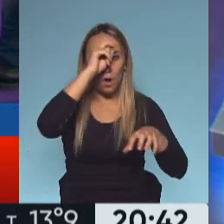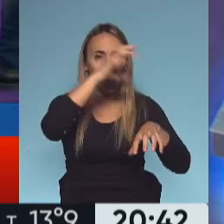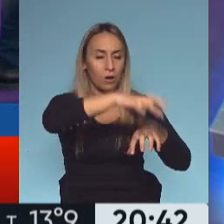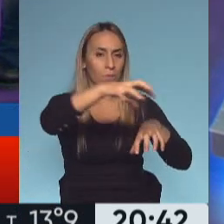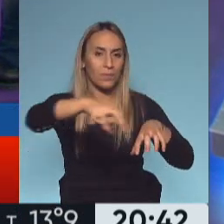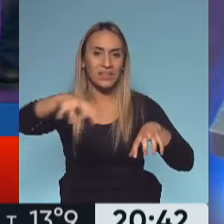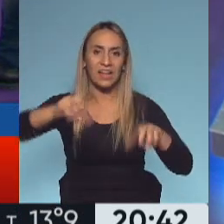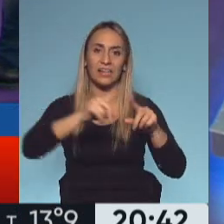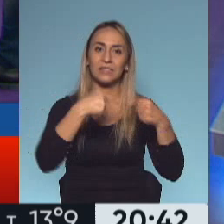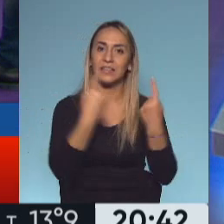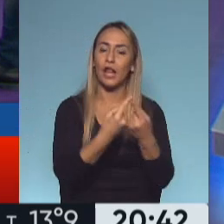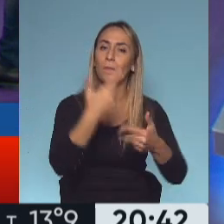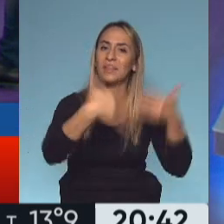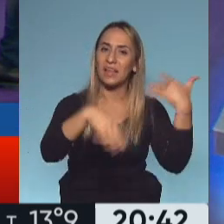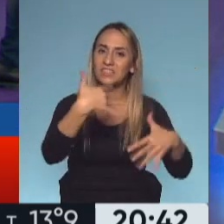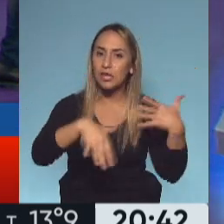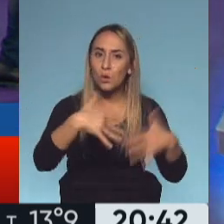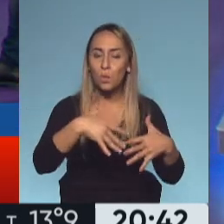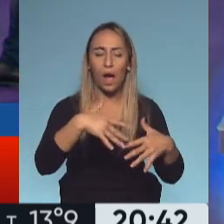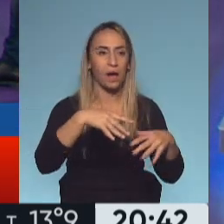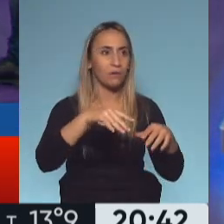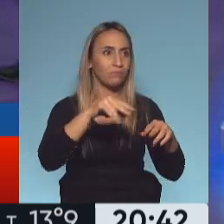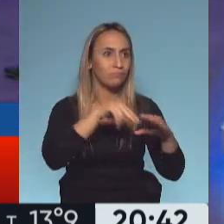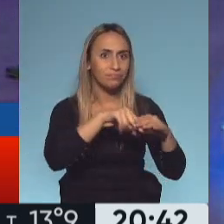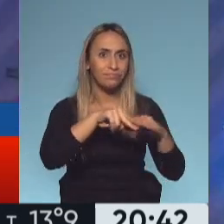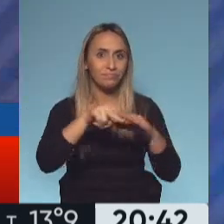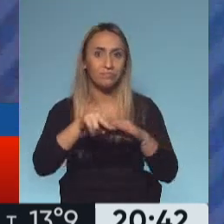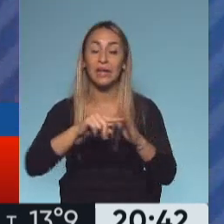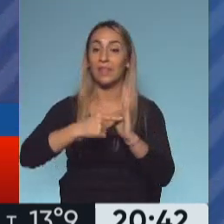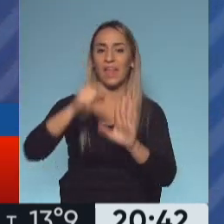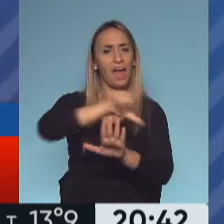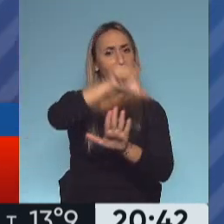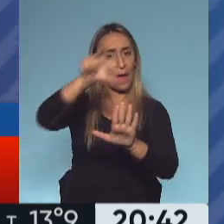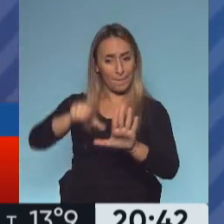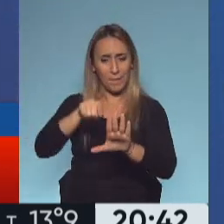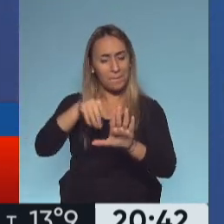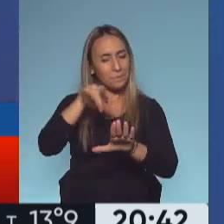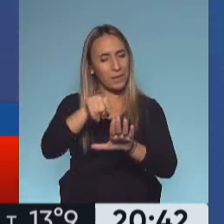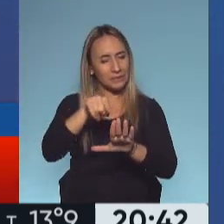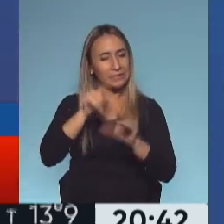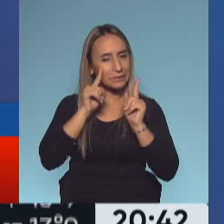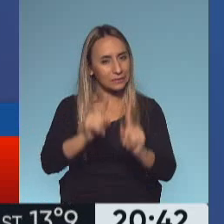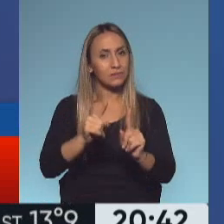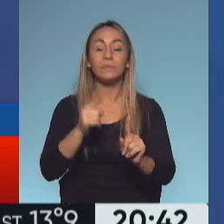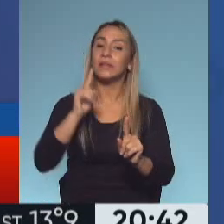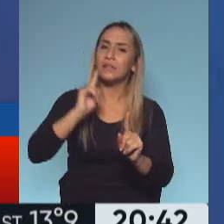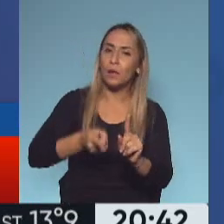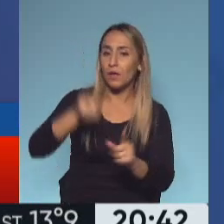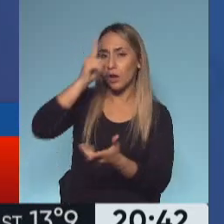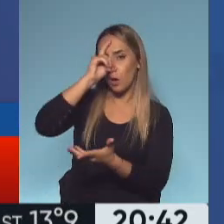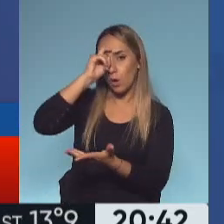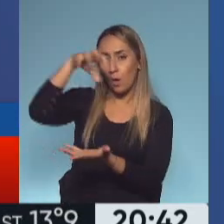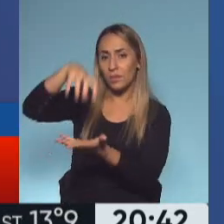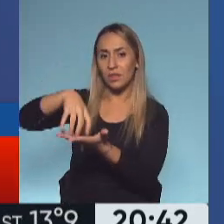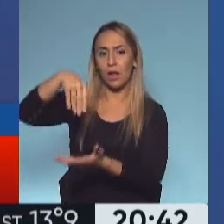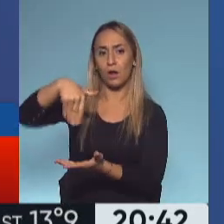intensiva. ¿Cuál es cómo se está viviendo, sobre todo en el AMBA? Y además, por favor, si puede dar detalles de lo que sucedió en el Hospital